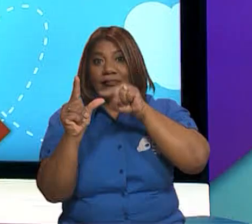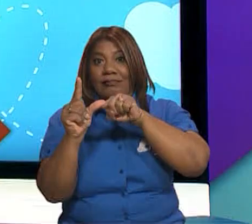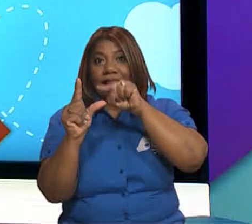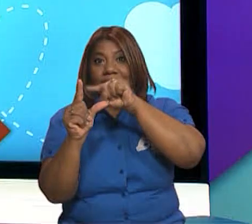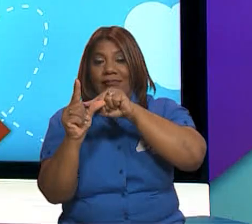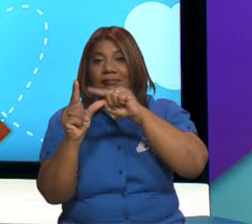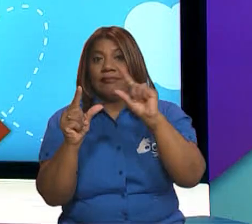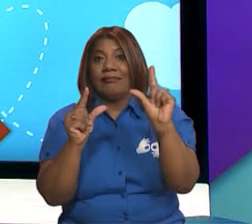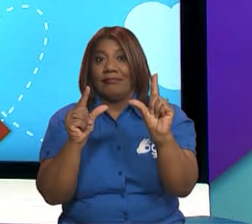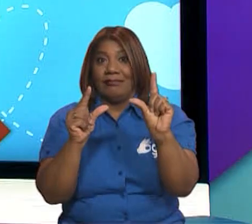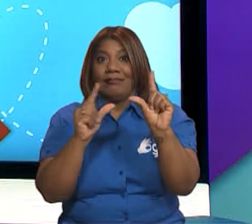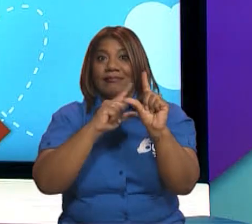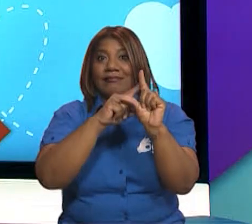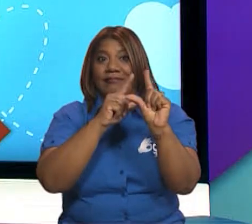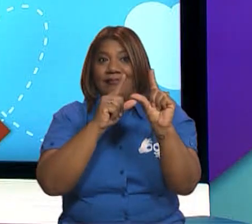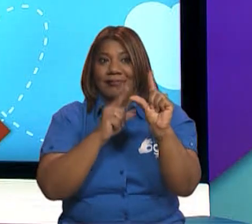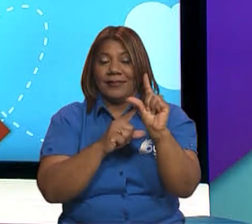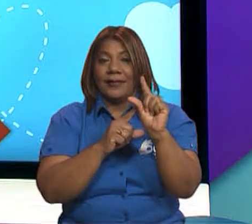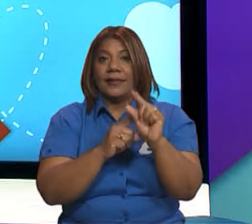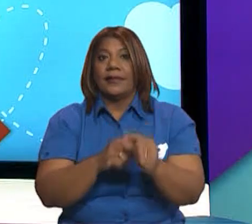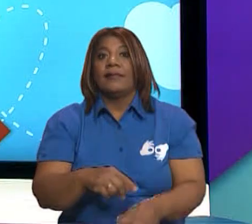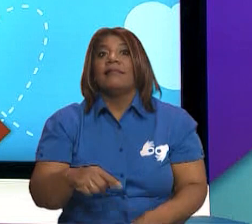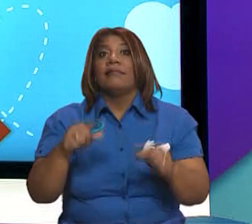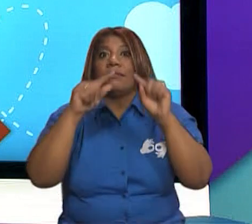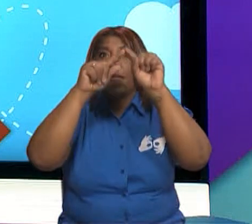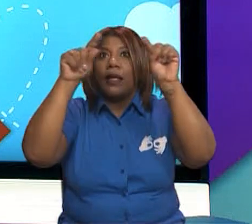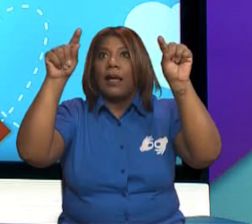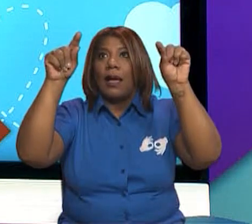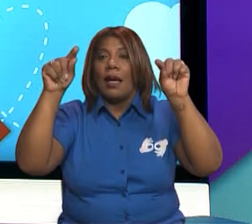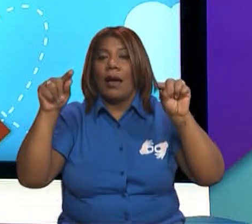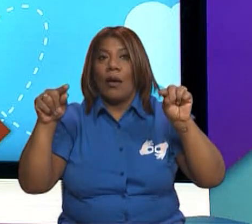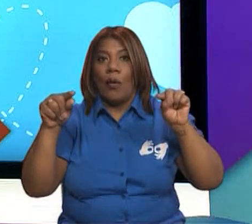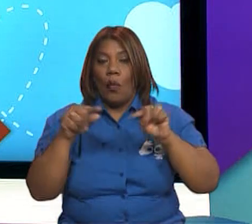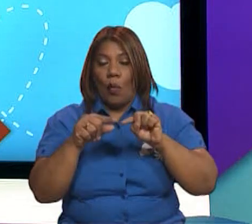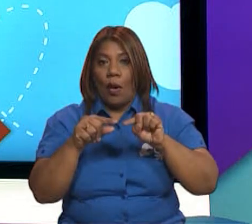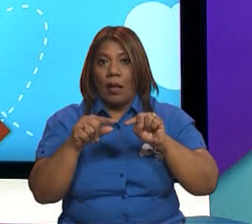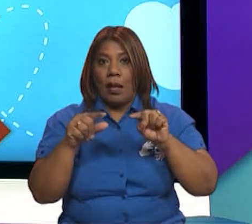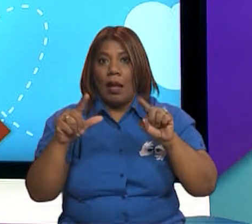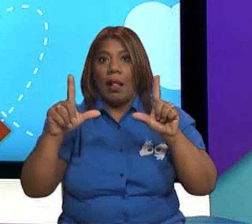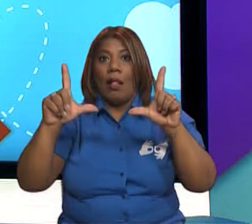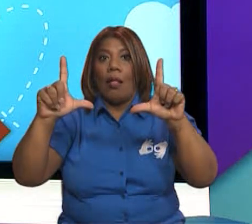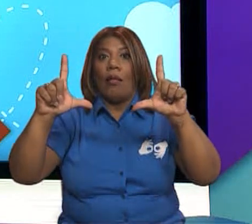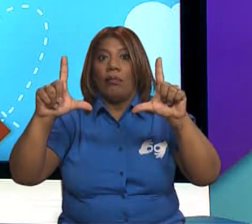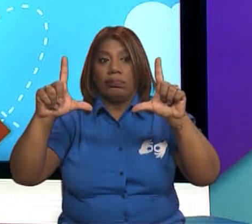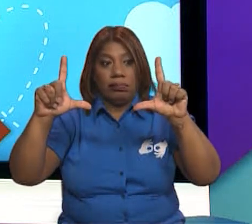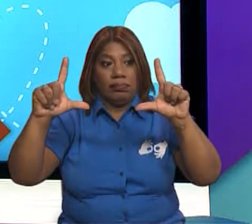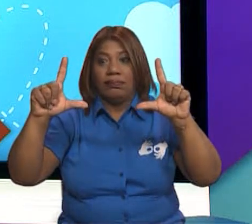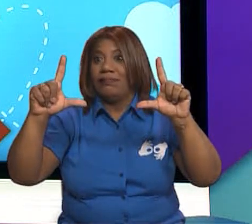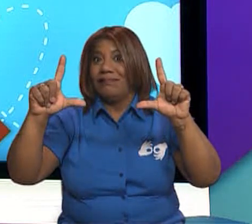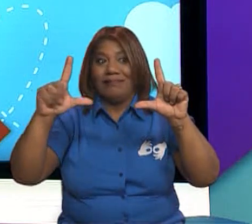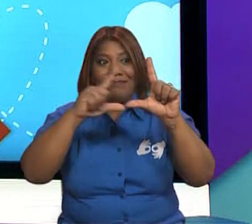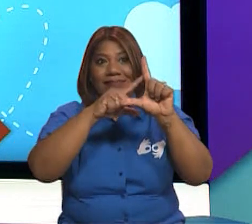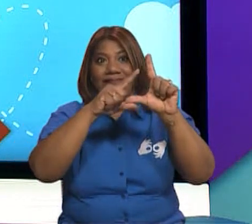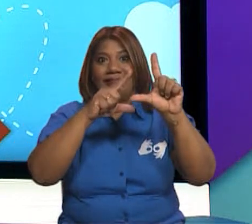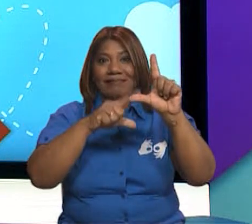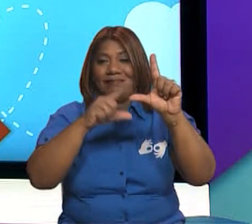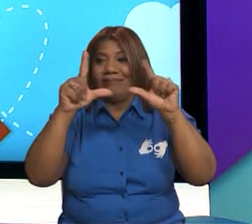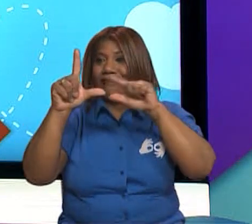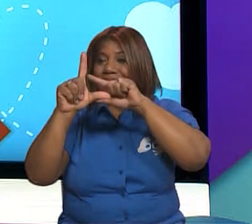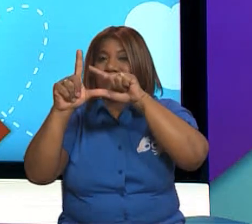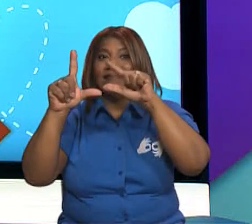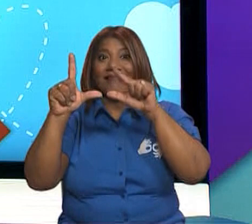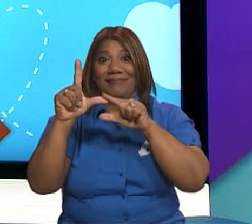lados y que va a tener cuatro vértices. Por lo tanto, también va a tener cuatro ángulos. Y lo mismo pasa con